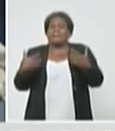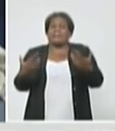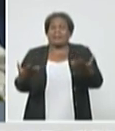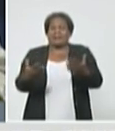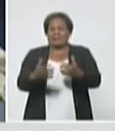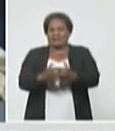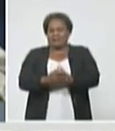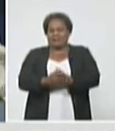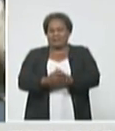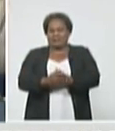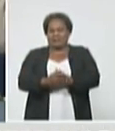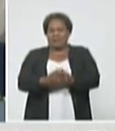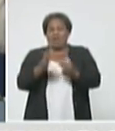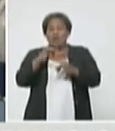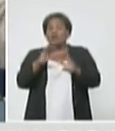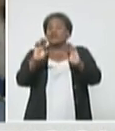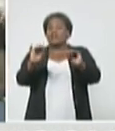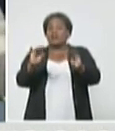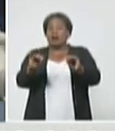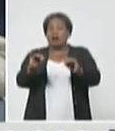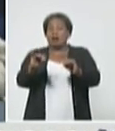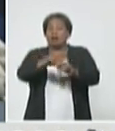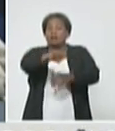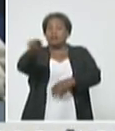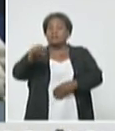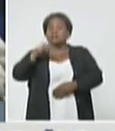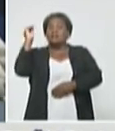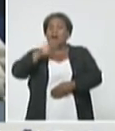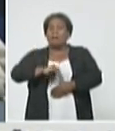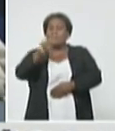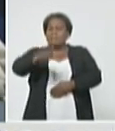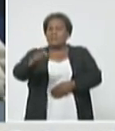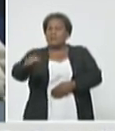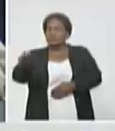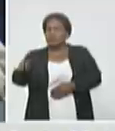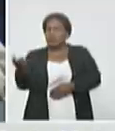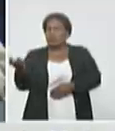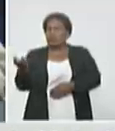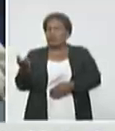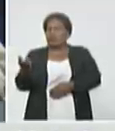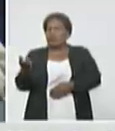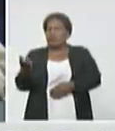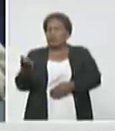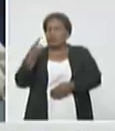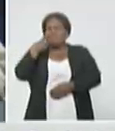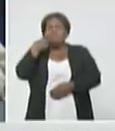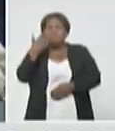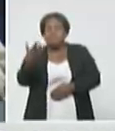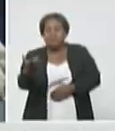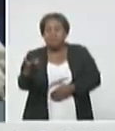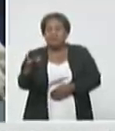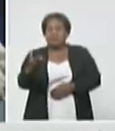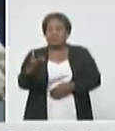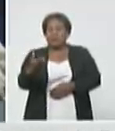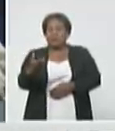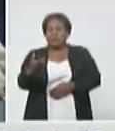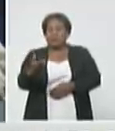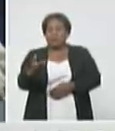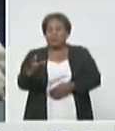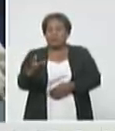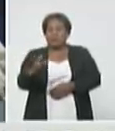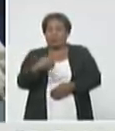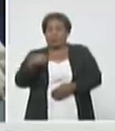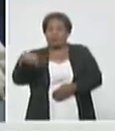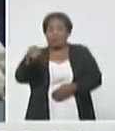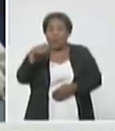no es que solo se digan aquí, él lo conoce, las personas que los han visto, que lo vemos muchas veces en la